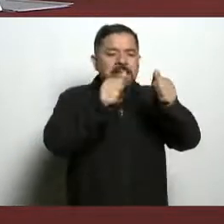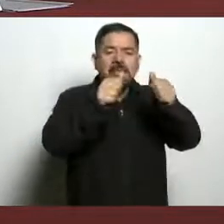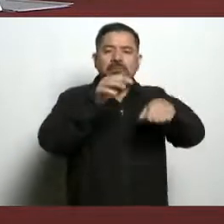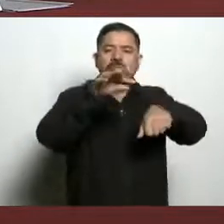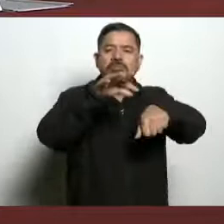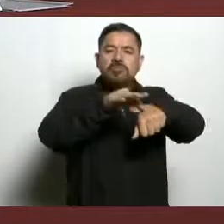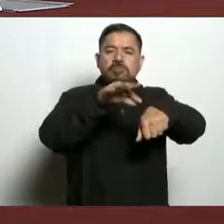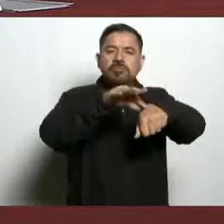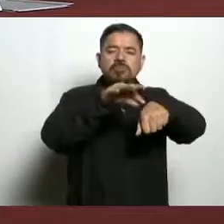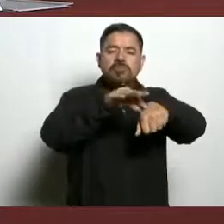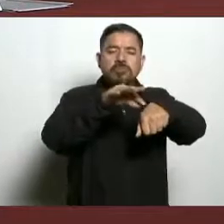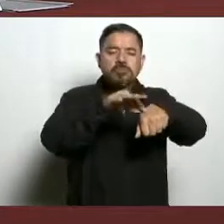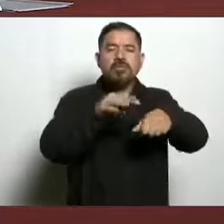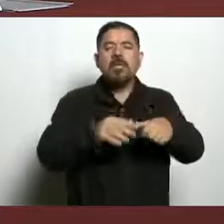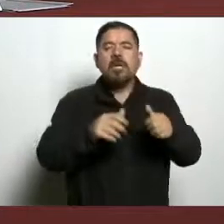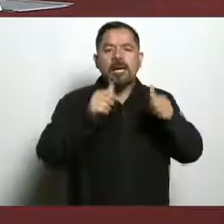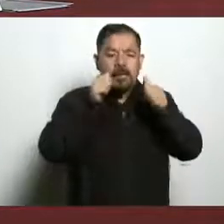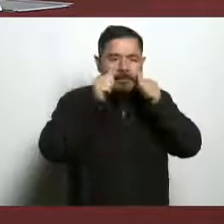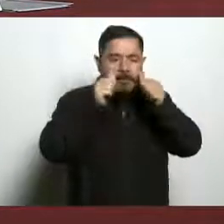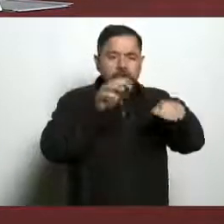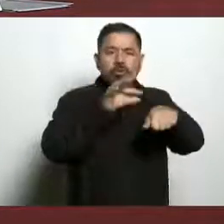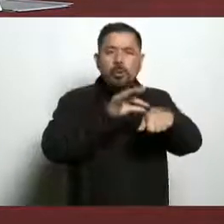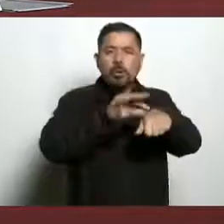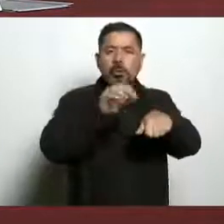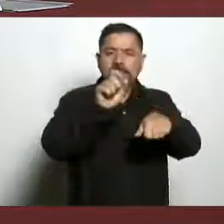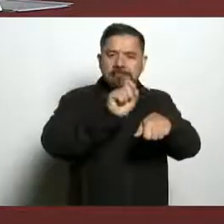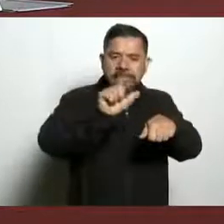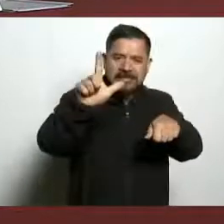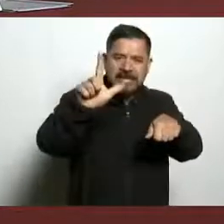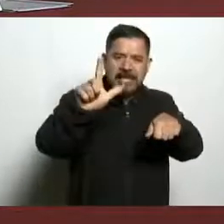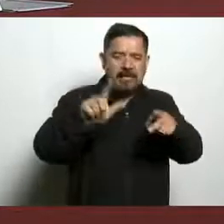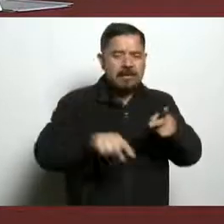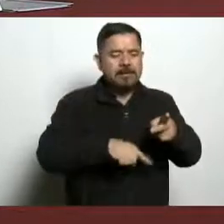médica con especialidades,